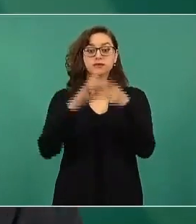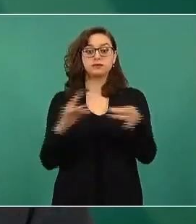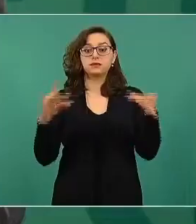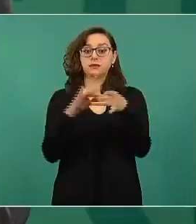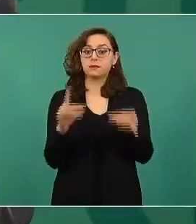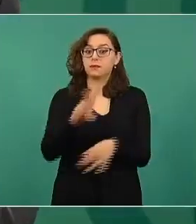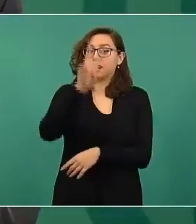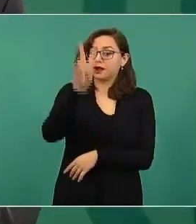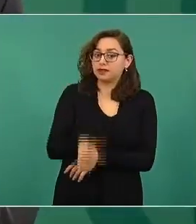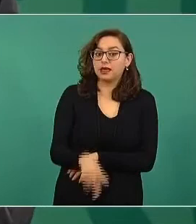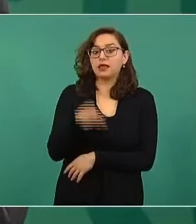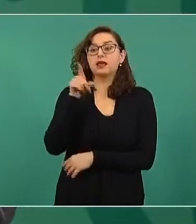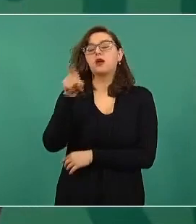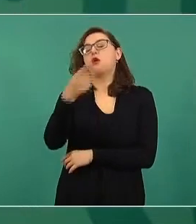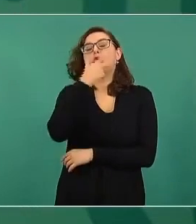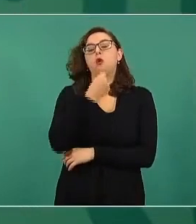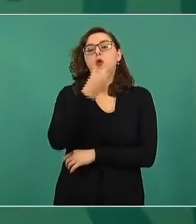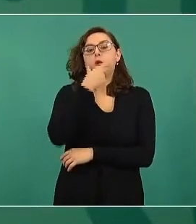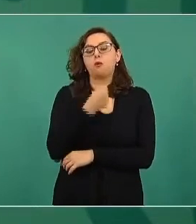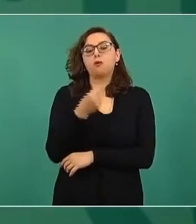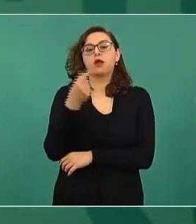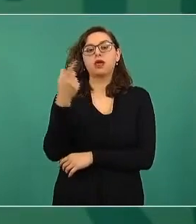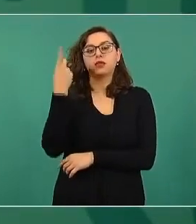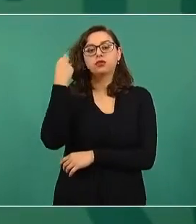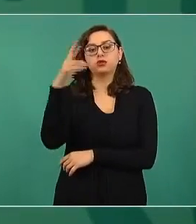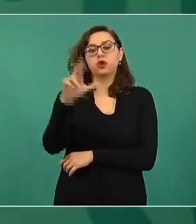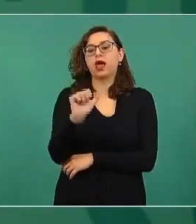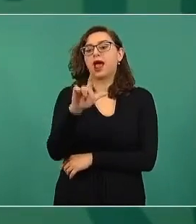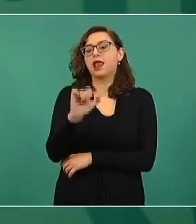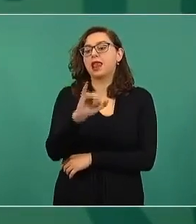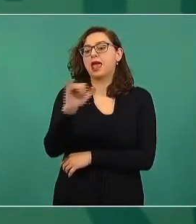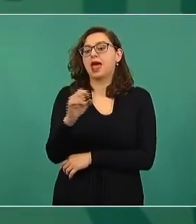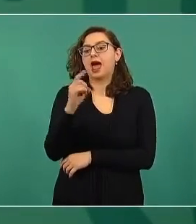al doctor Alejandro Hertz Manero,